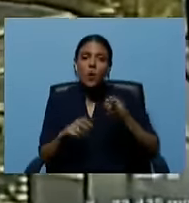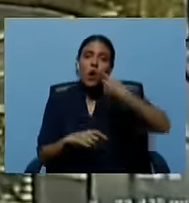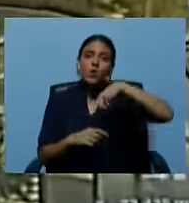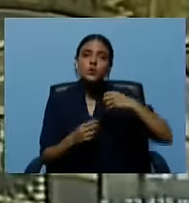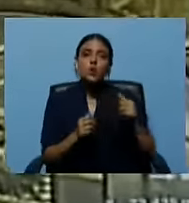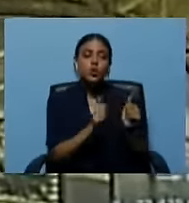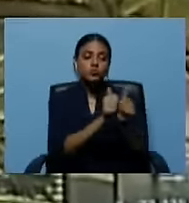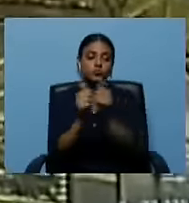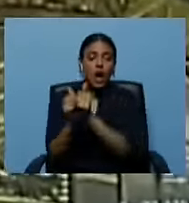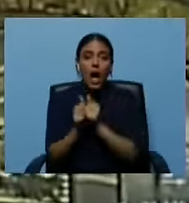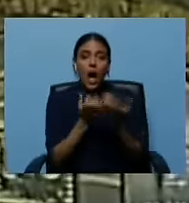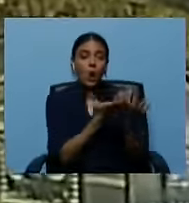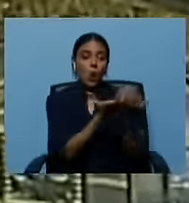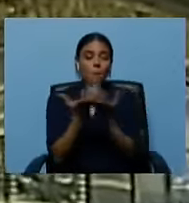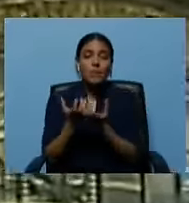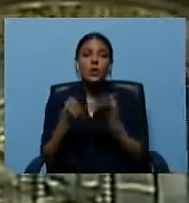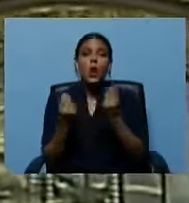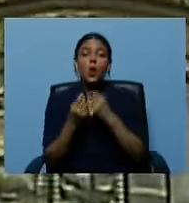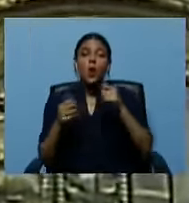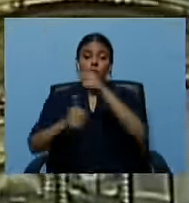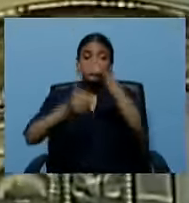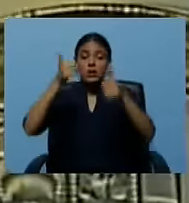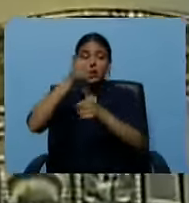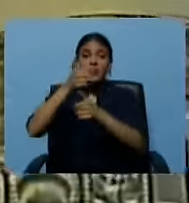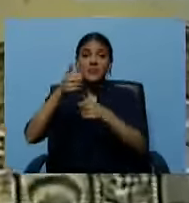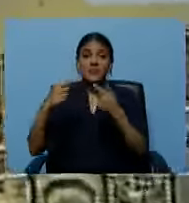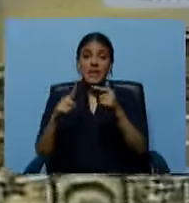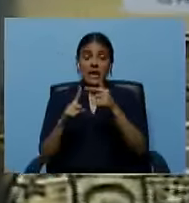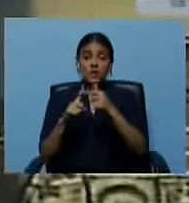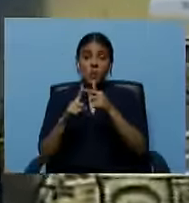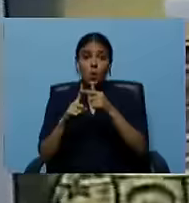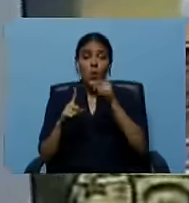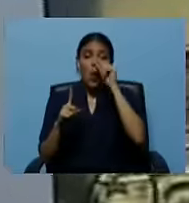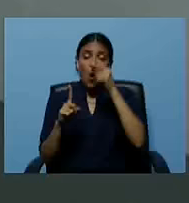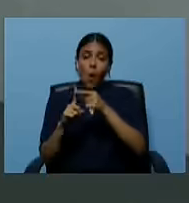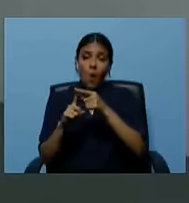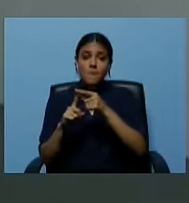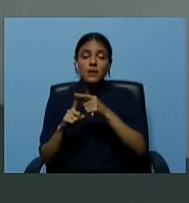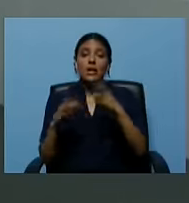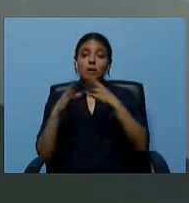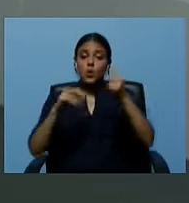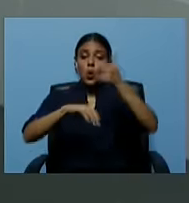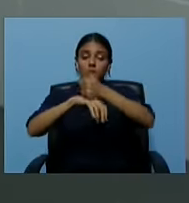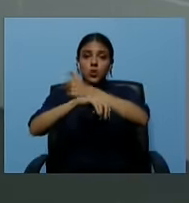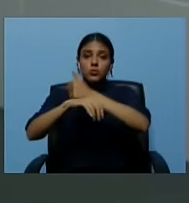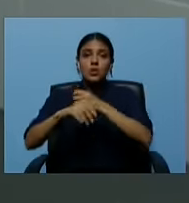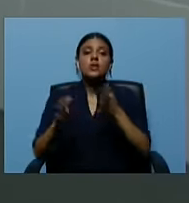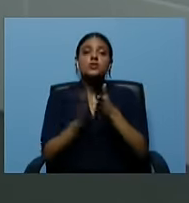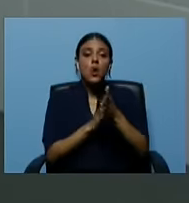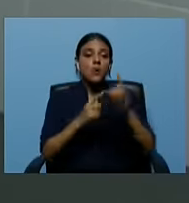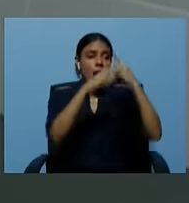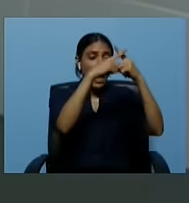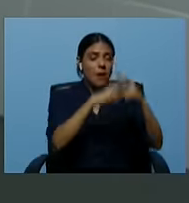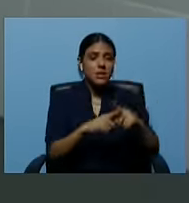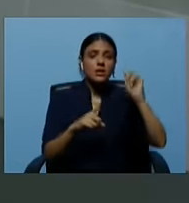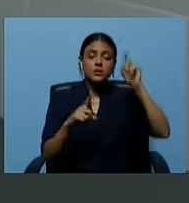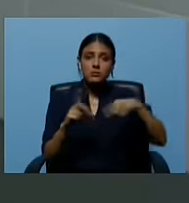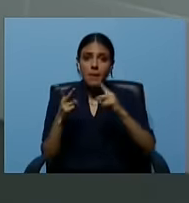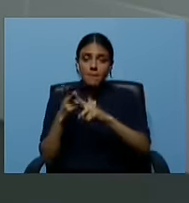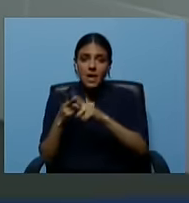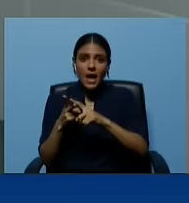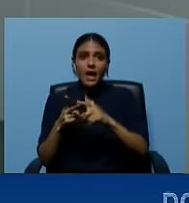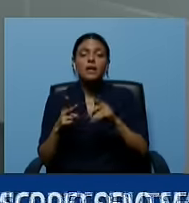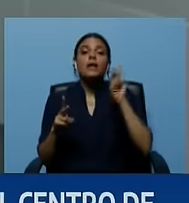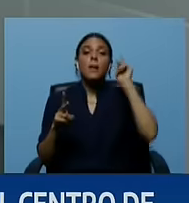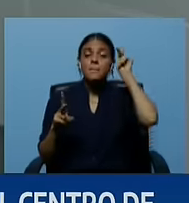de nuestro rector de la UCB, el doctor Víctor Rago, su vicerrector administrativo, el doctor Luis Balbino, el decano de